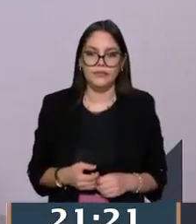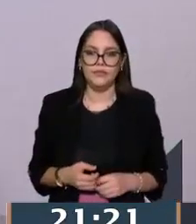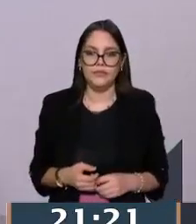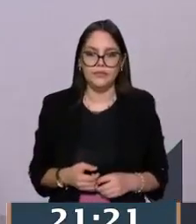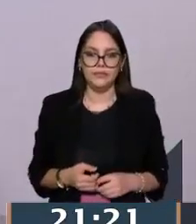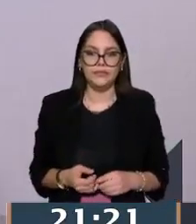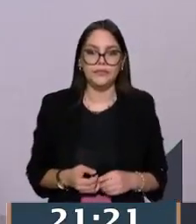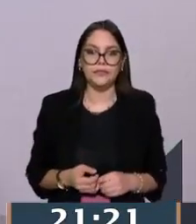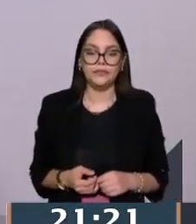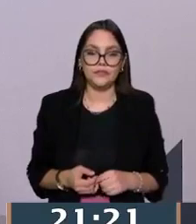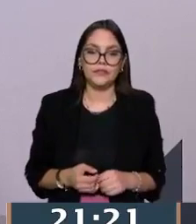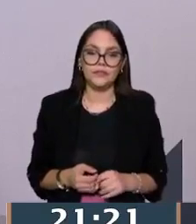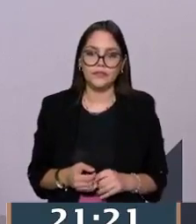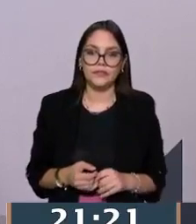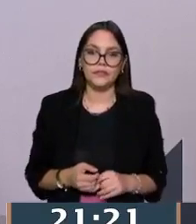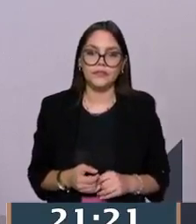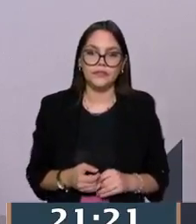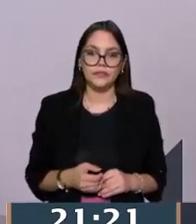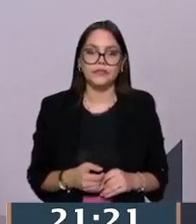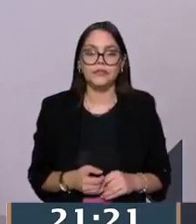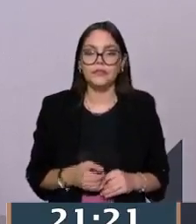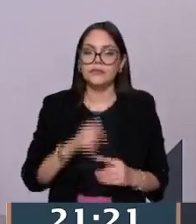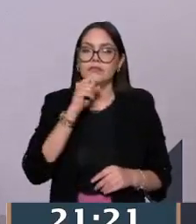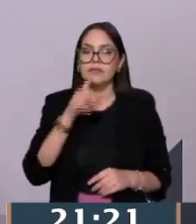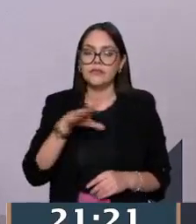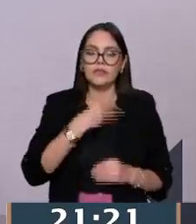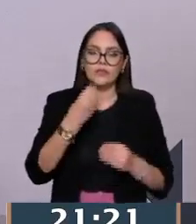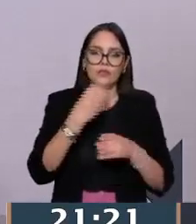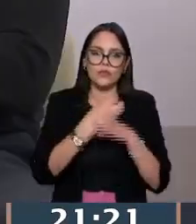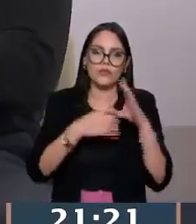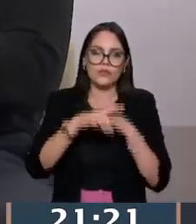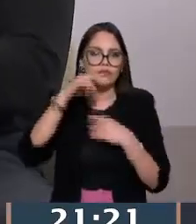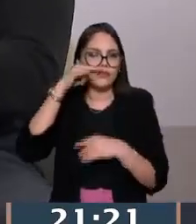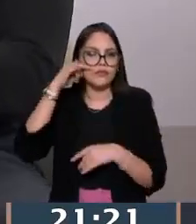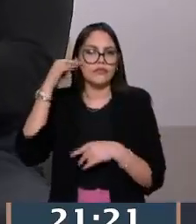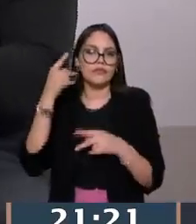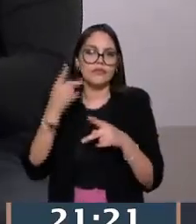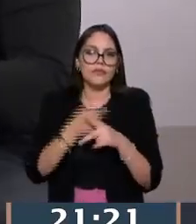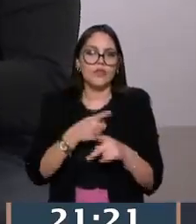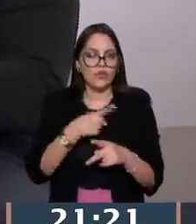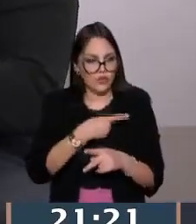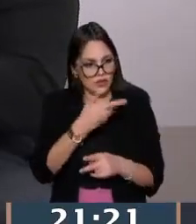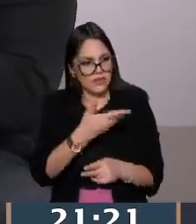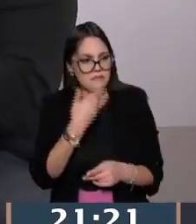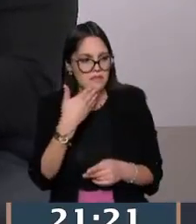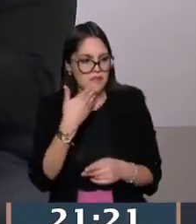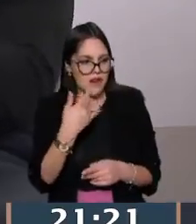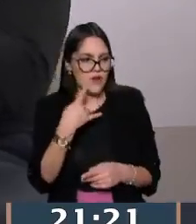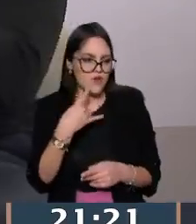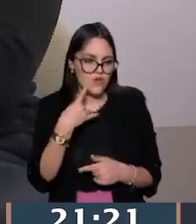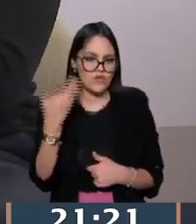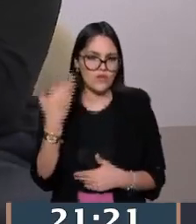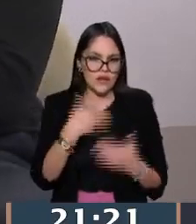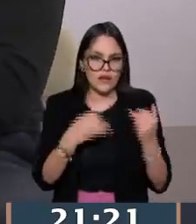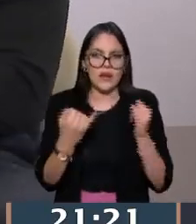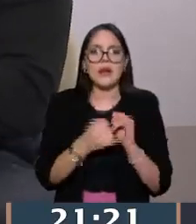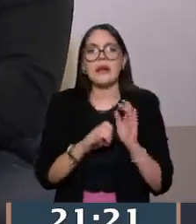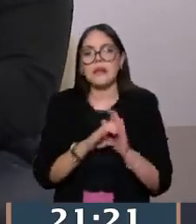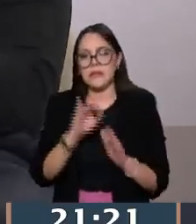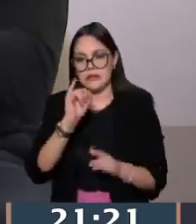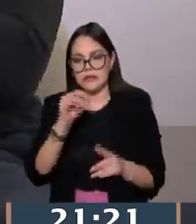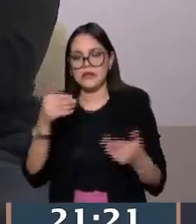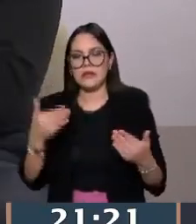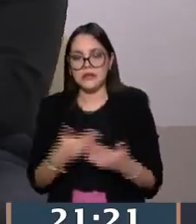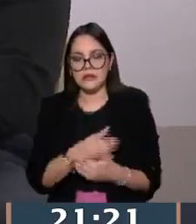creo que invisibiliza que hay factores muchísimo más determinantes que echarle ganas o no. Factores como, pues sí, ser de